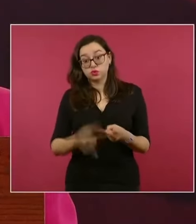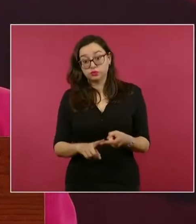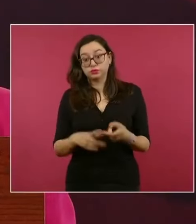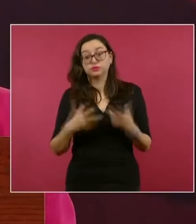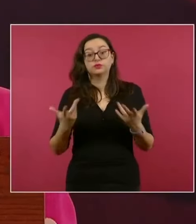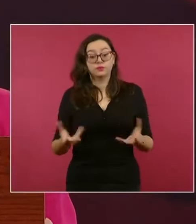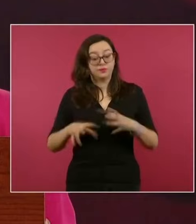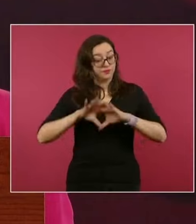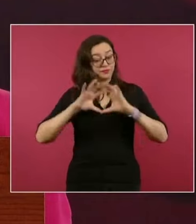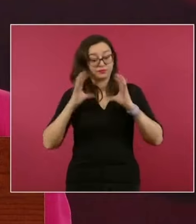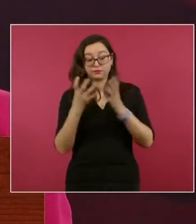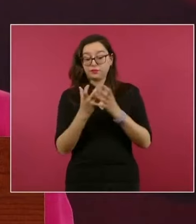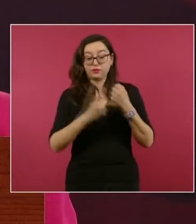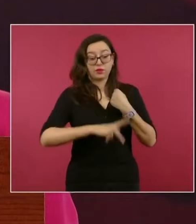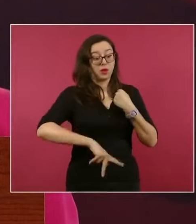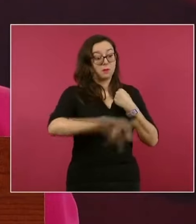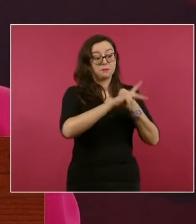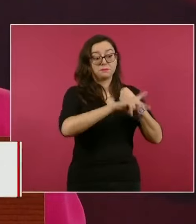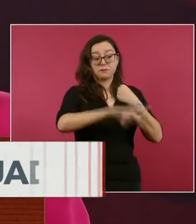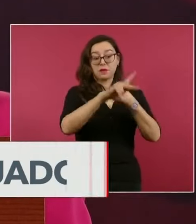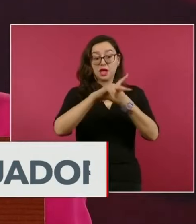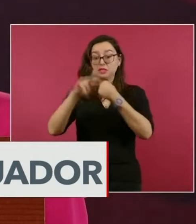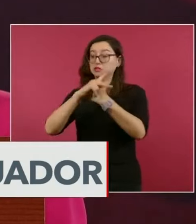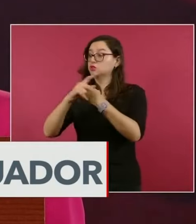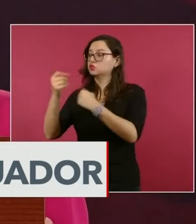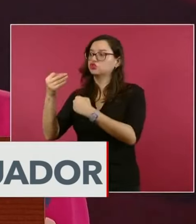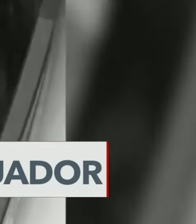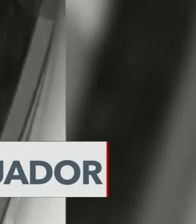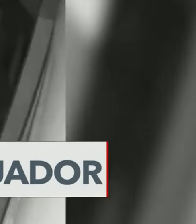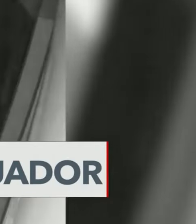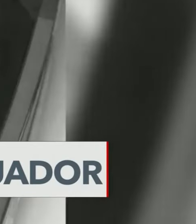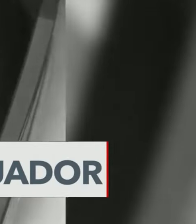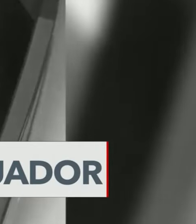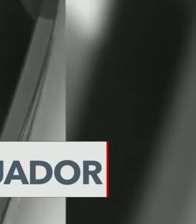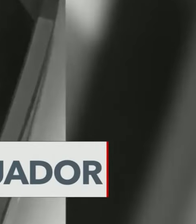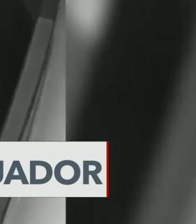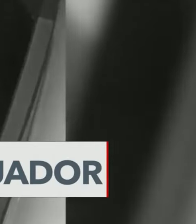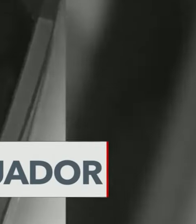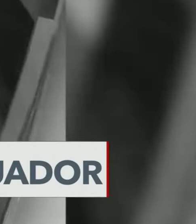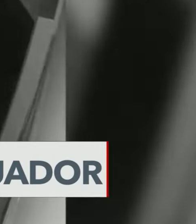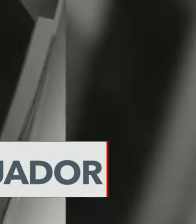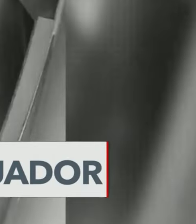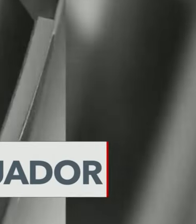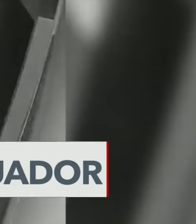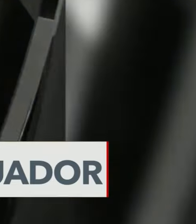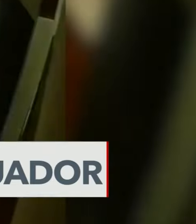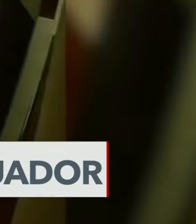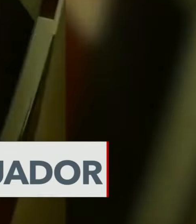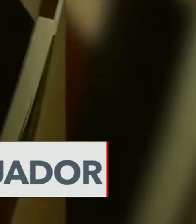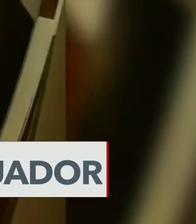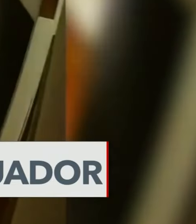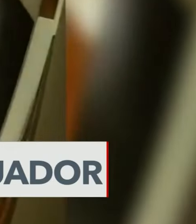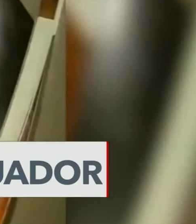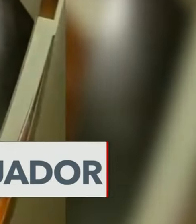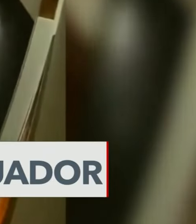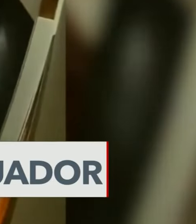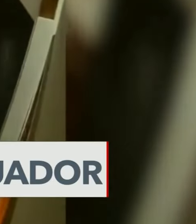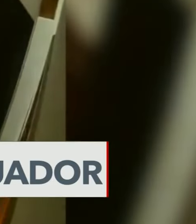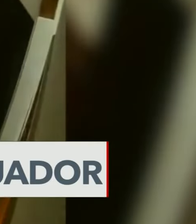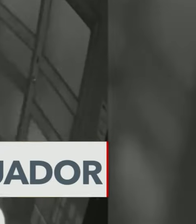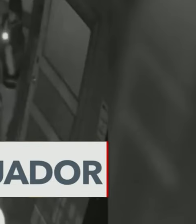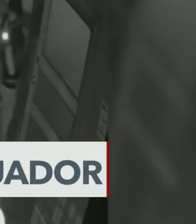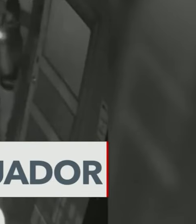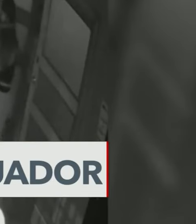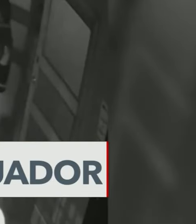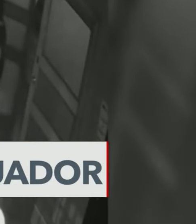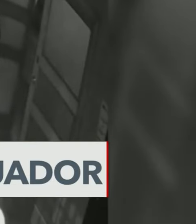Estados Unidos, Canadá, Europa. El documento alega que las fuerzas públicas de Ecuador atentaron más de una